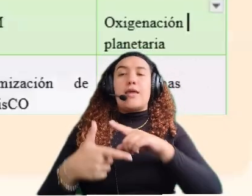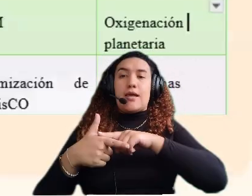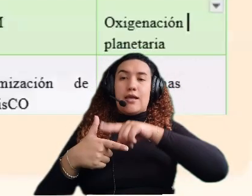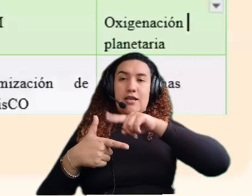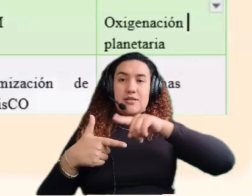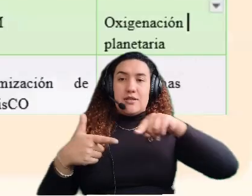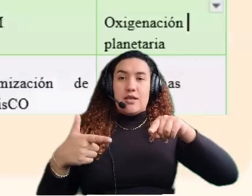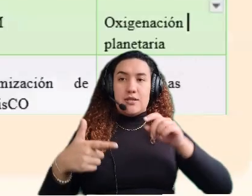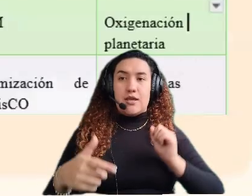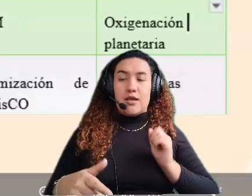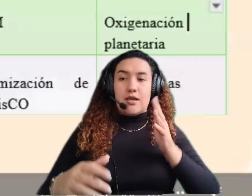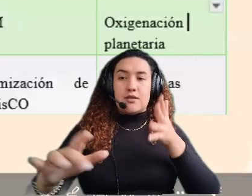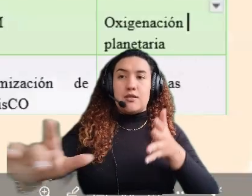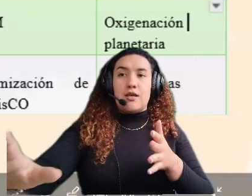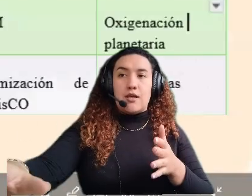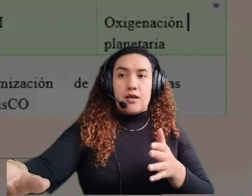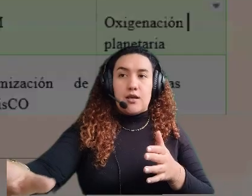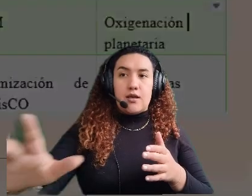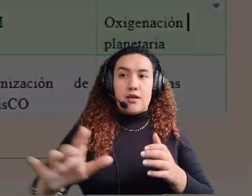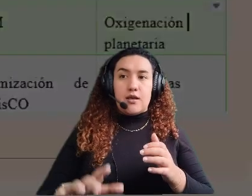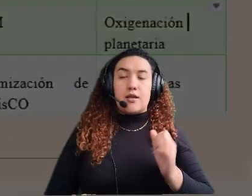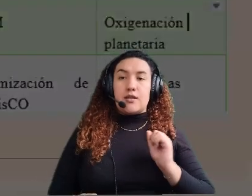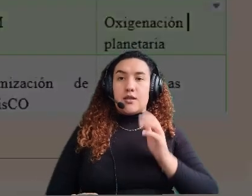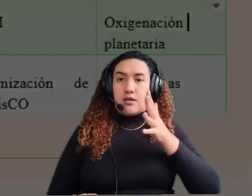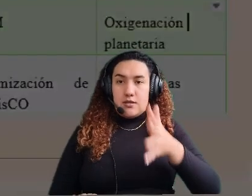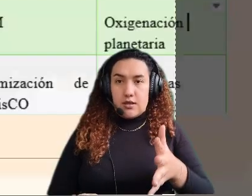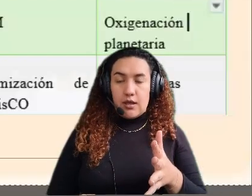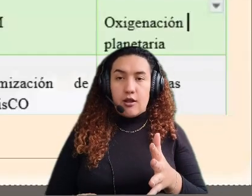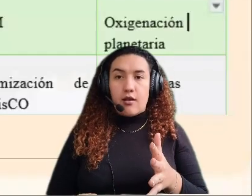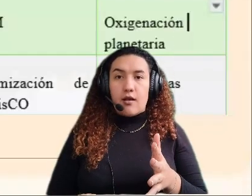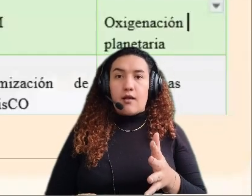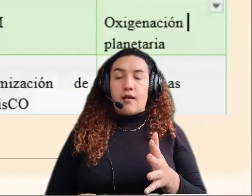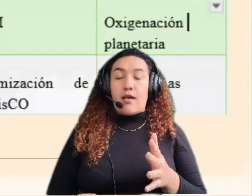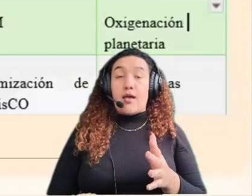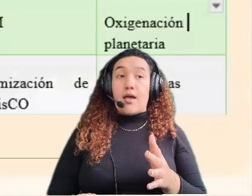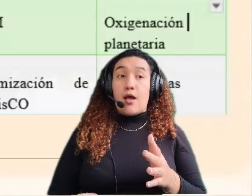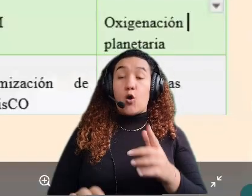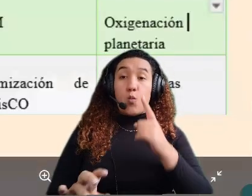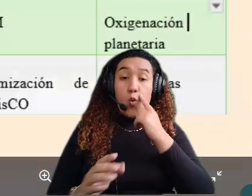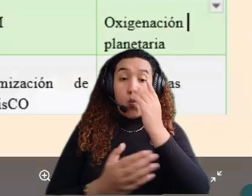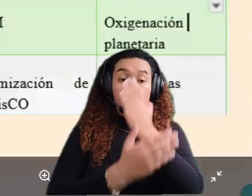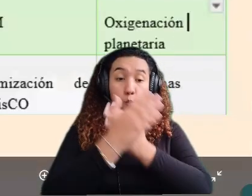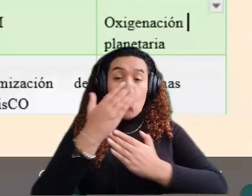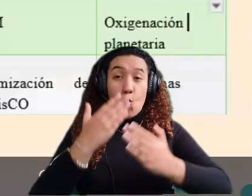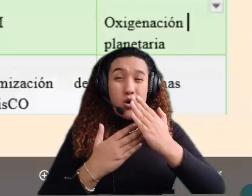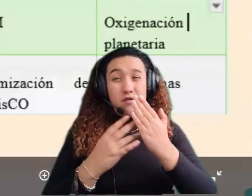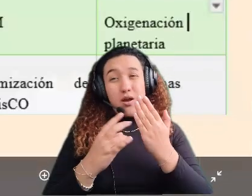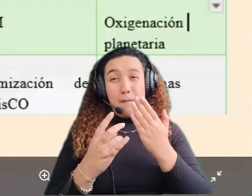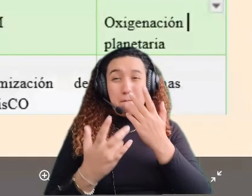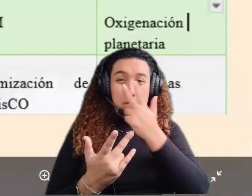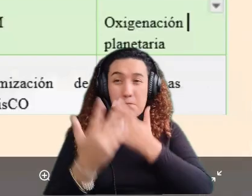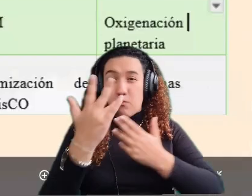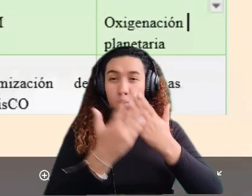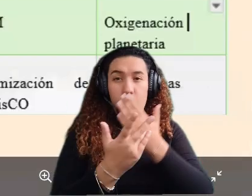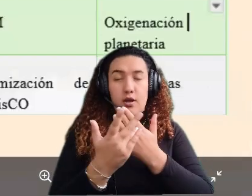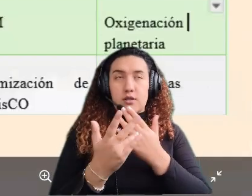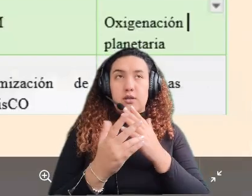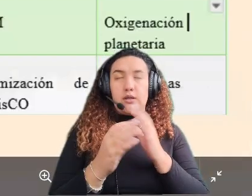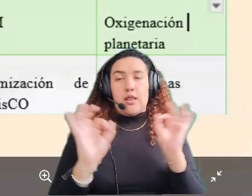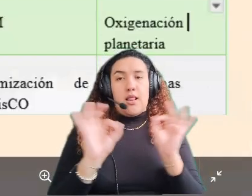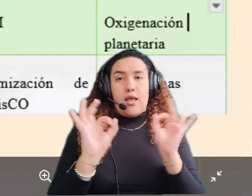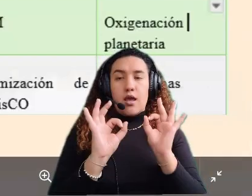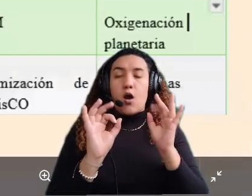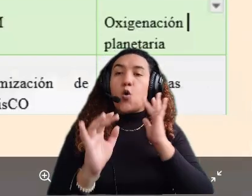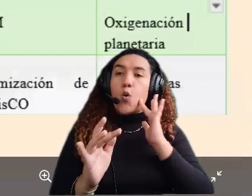como estadísticas descriptivas, no se aplicaron pruebas inferenciales, sino